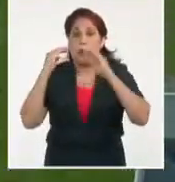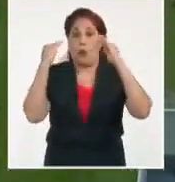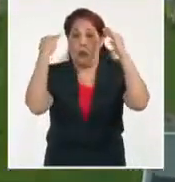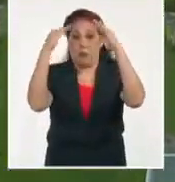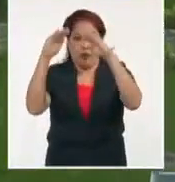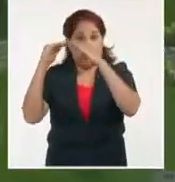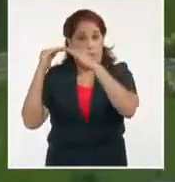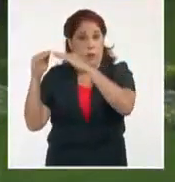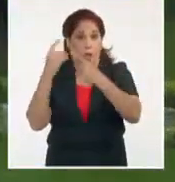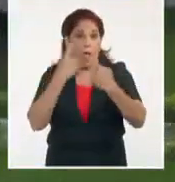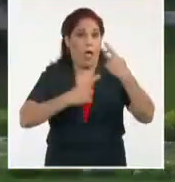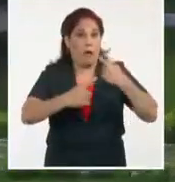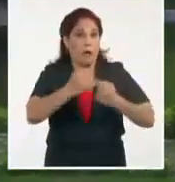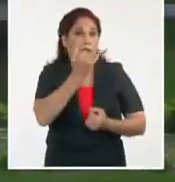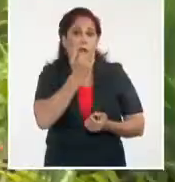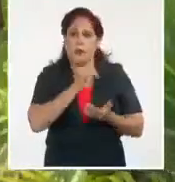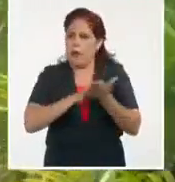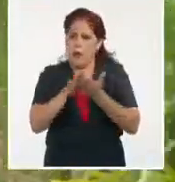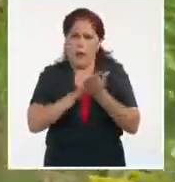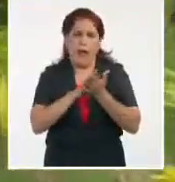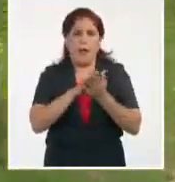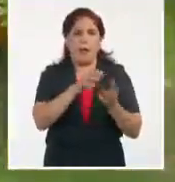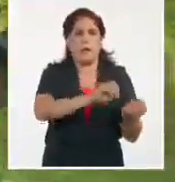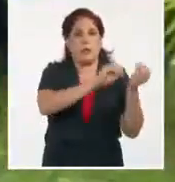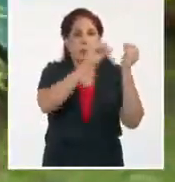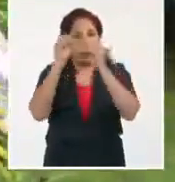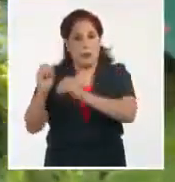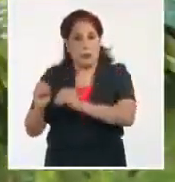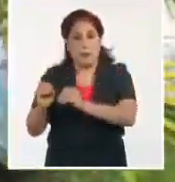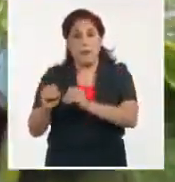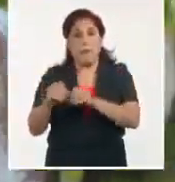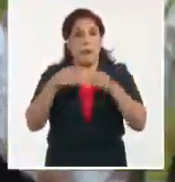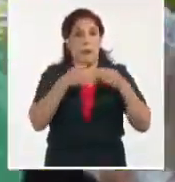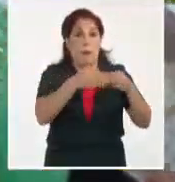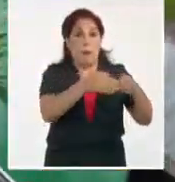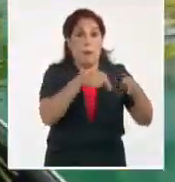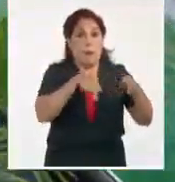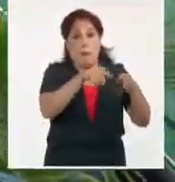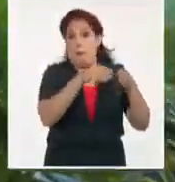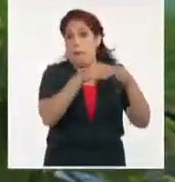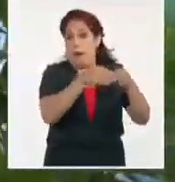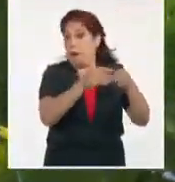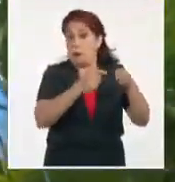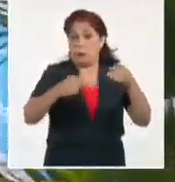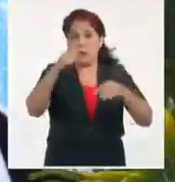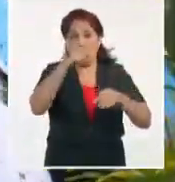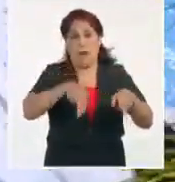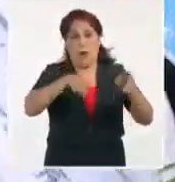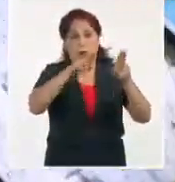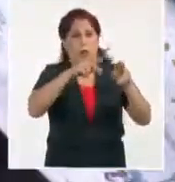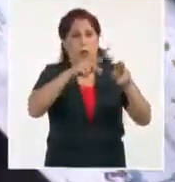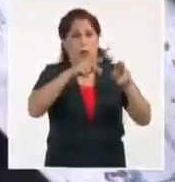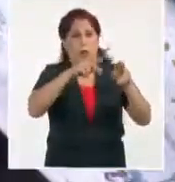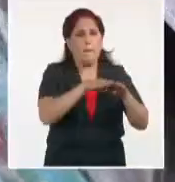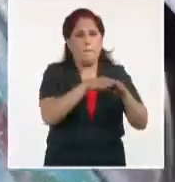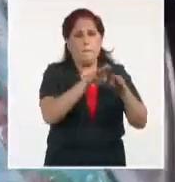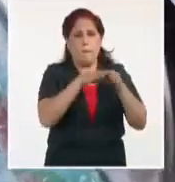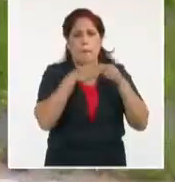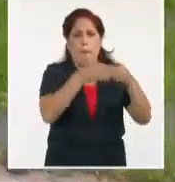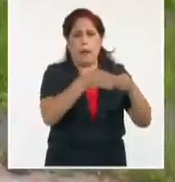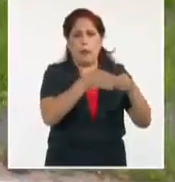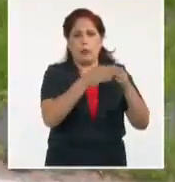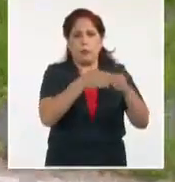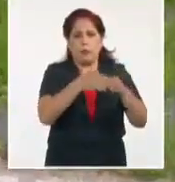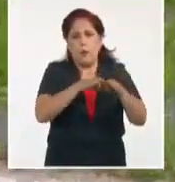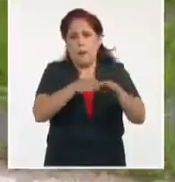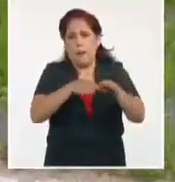algún tipo de afectación también se protegieron. El tema de las embarcaciones, que es una de las cosas fundamentales del hotel, todas las embarcaciones menores se la parte